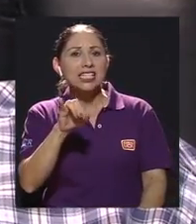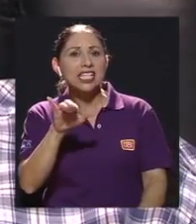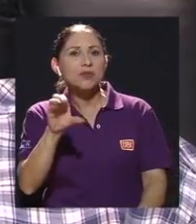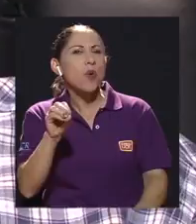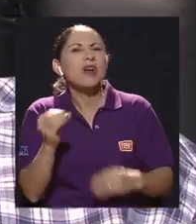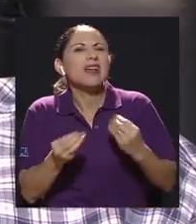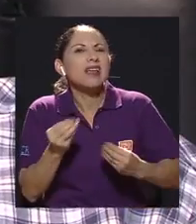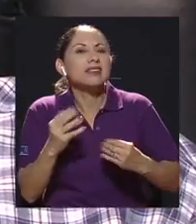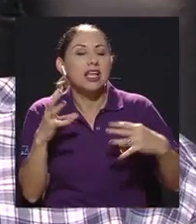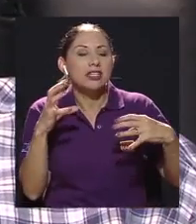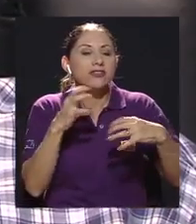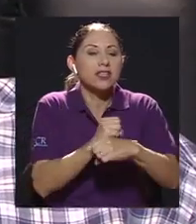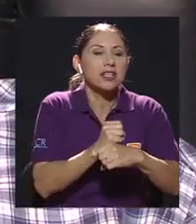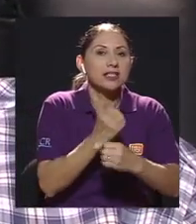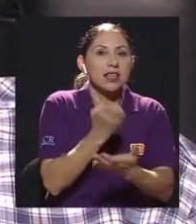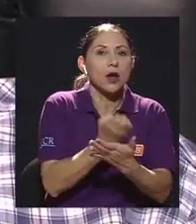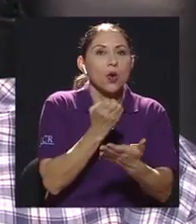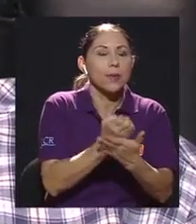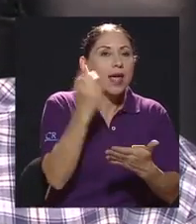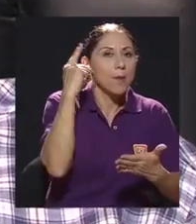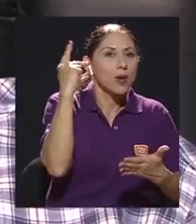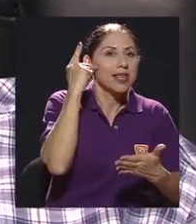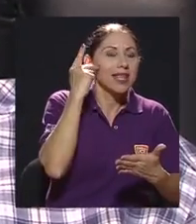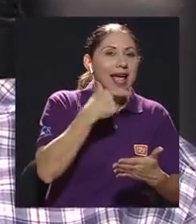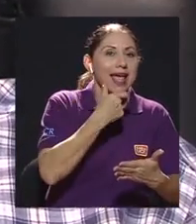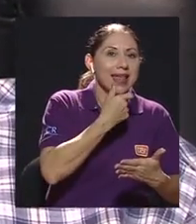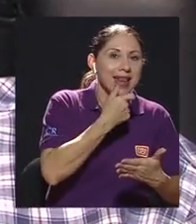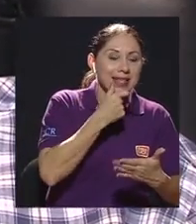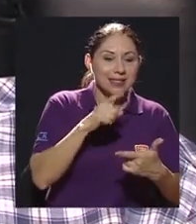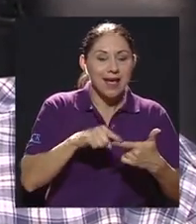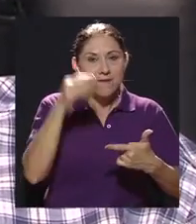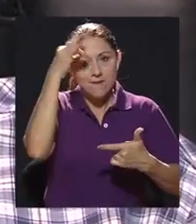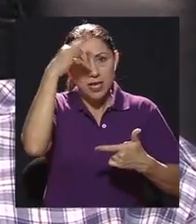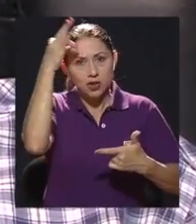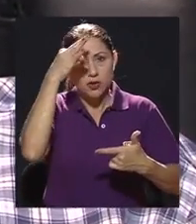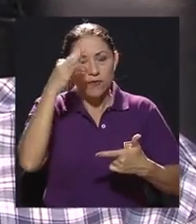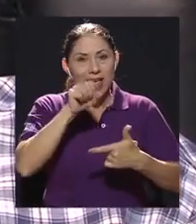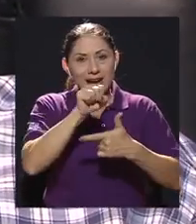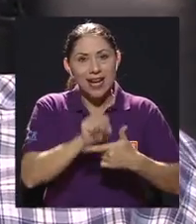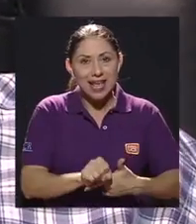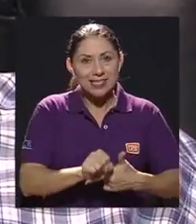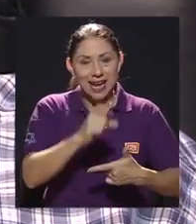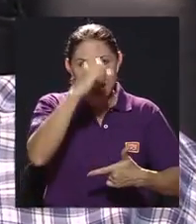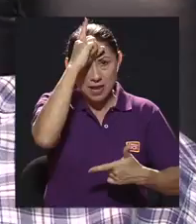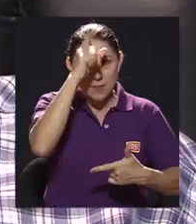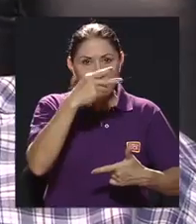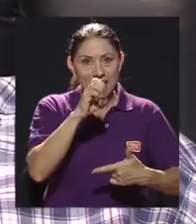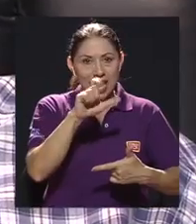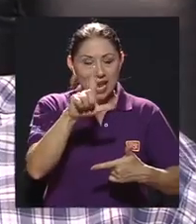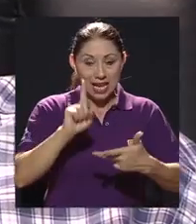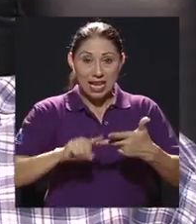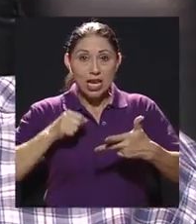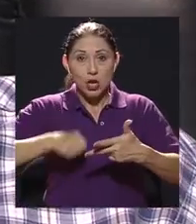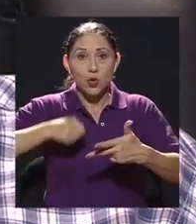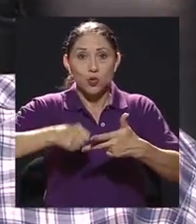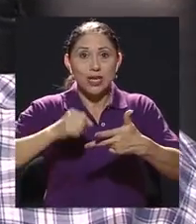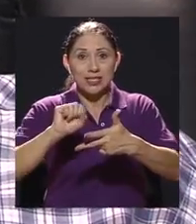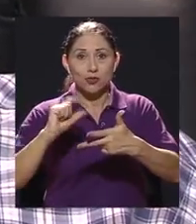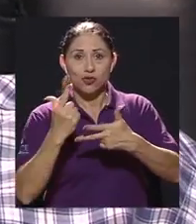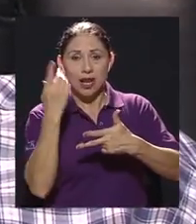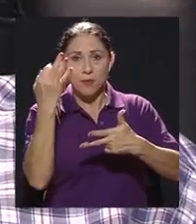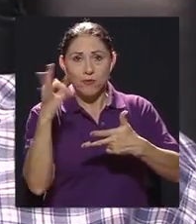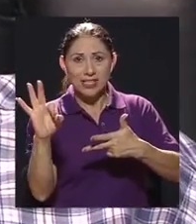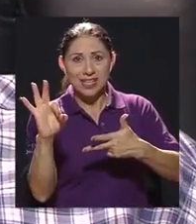de la economía política inglesa, de la filosofía clásica alemana Hegel y de las luchas del socialismo francés. Es